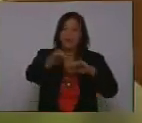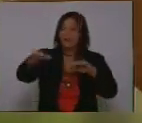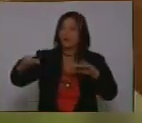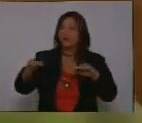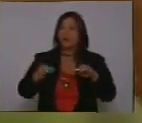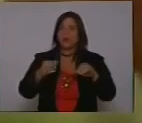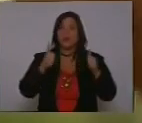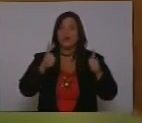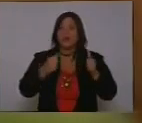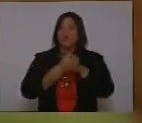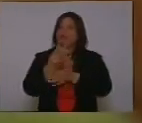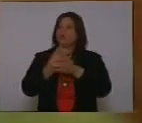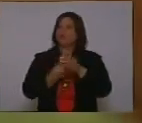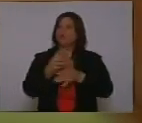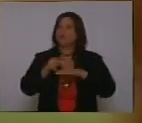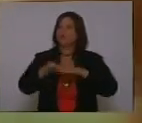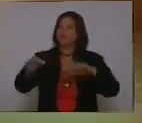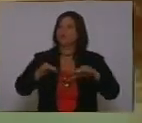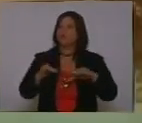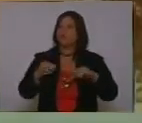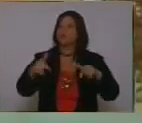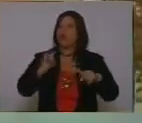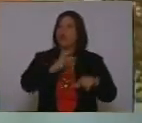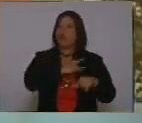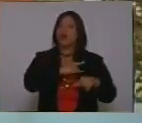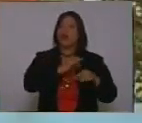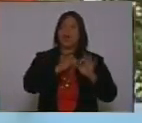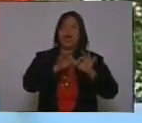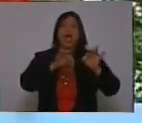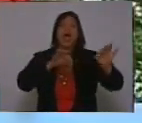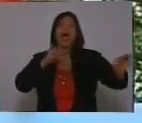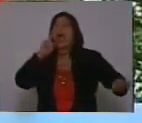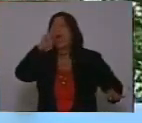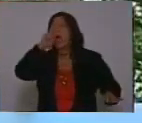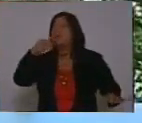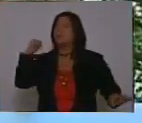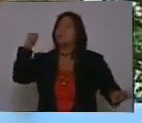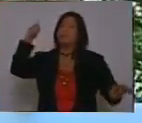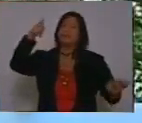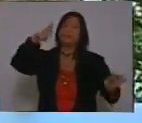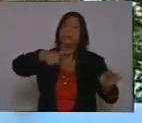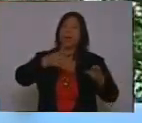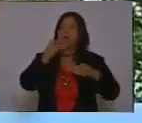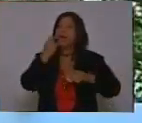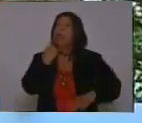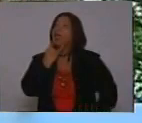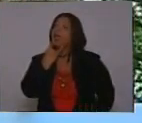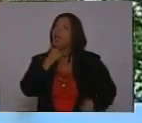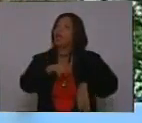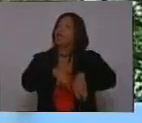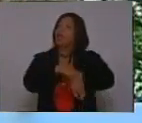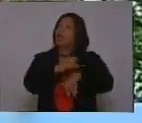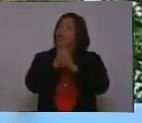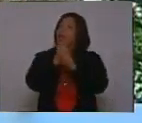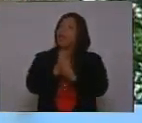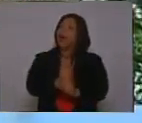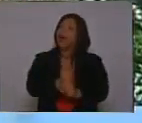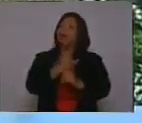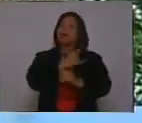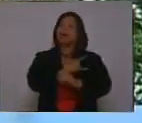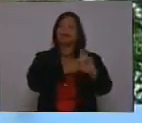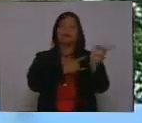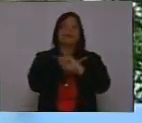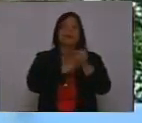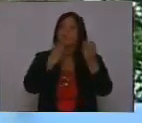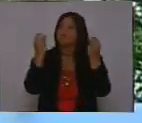su municipio, que no tuvieron que estar años y años tras una universidad esperando un cupo universitario, sino que les